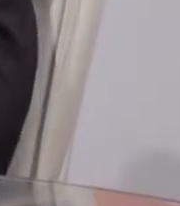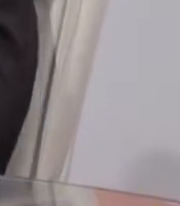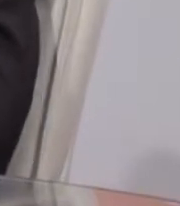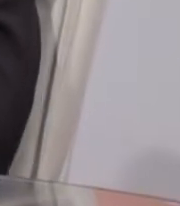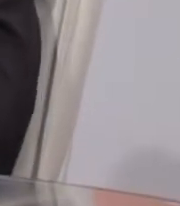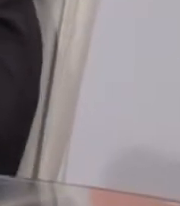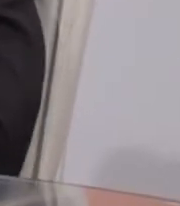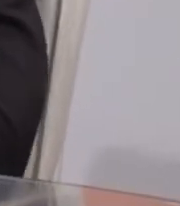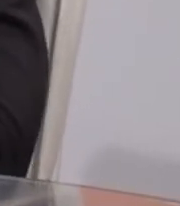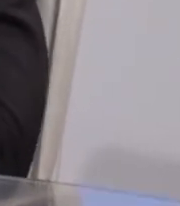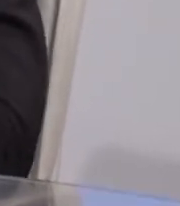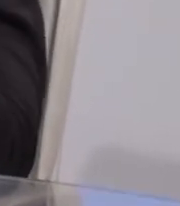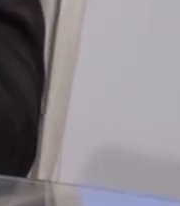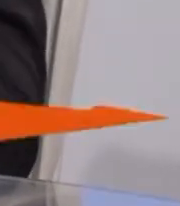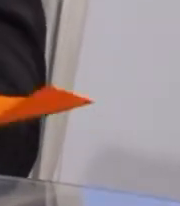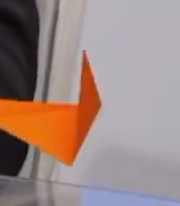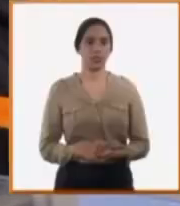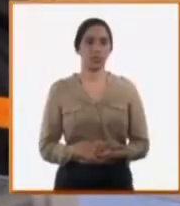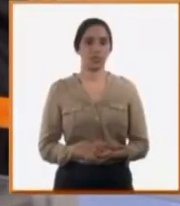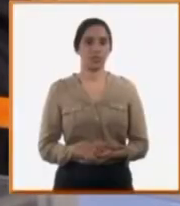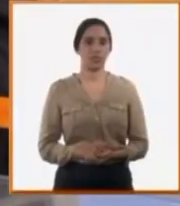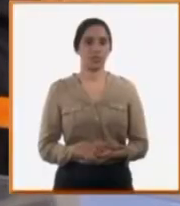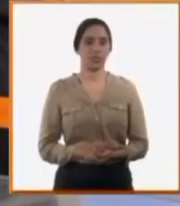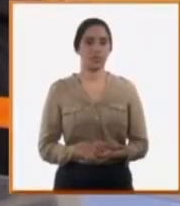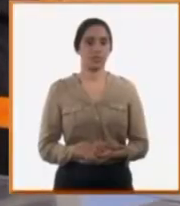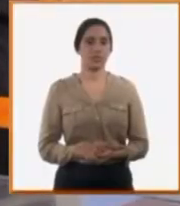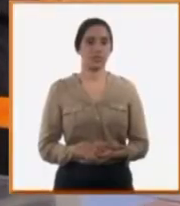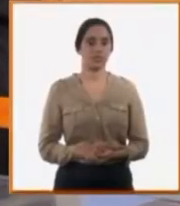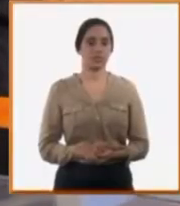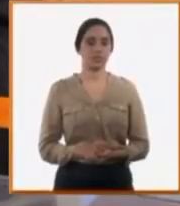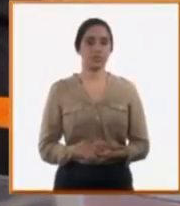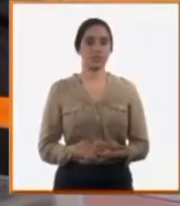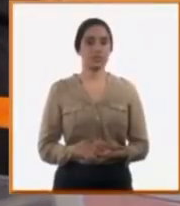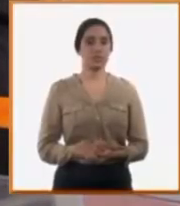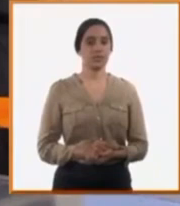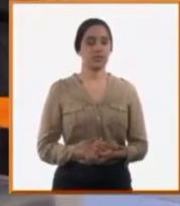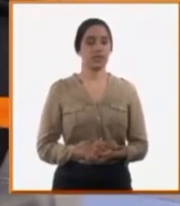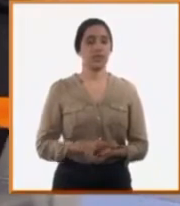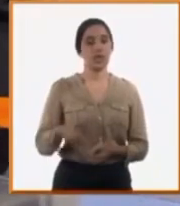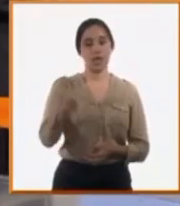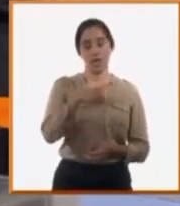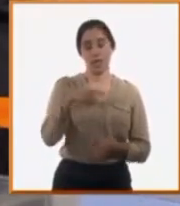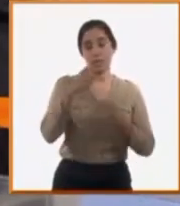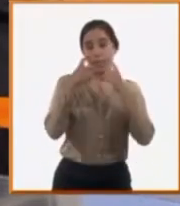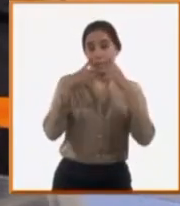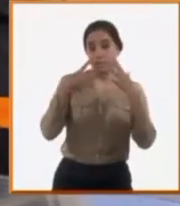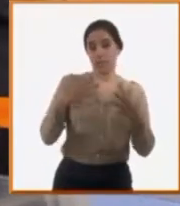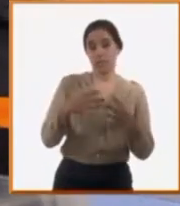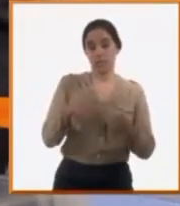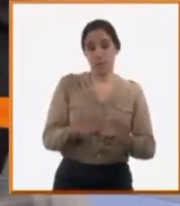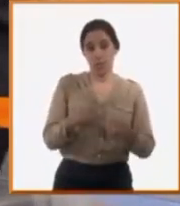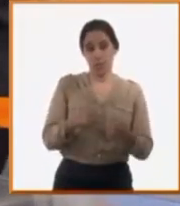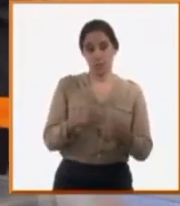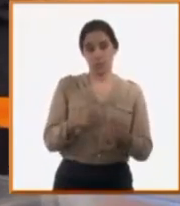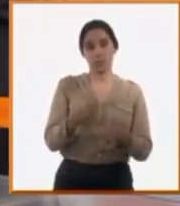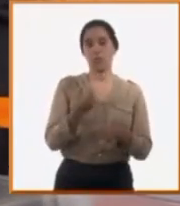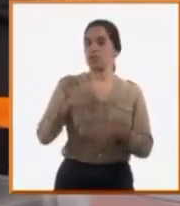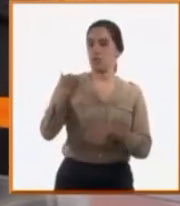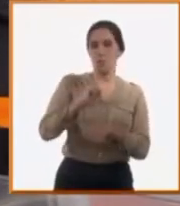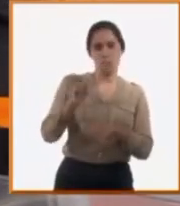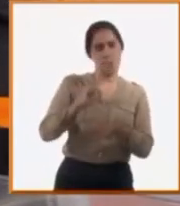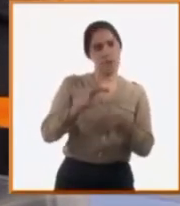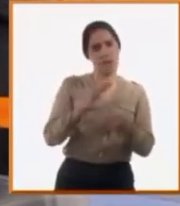también como ellos decían estos retos a nosotros nos fortalecen y como pasó en el periodo pandémico y en otros periodos anteriores la educación